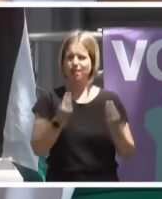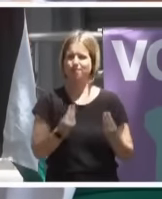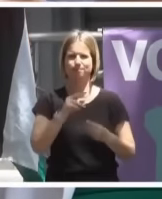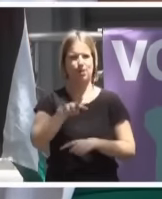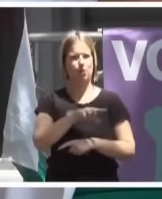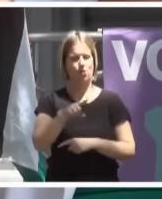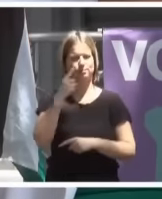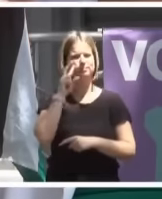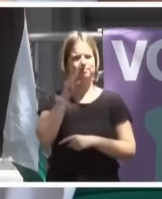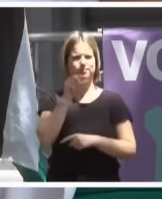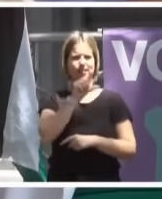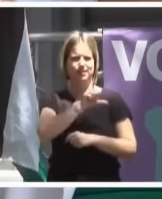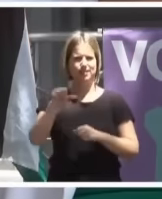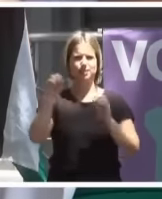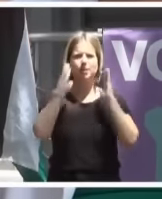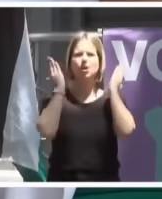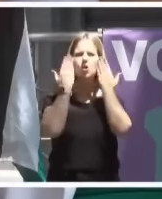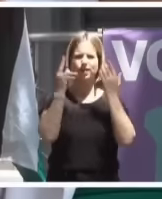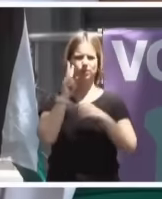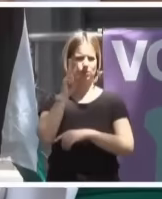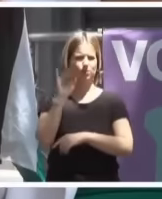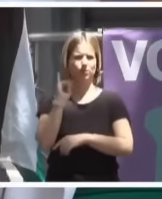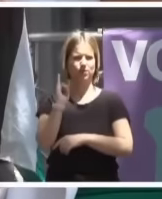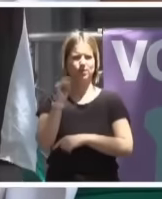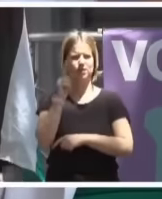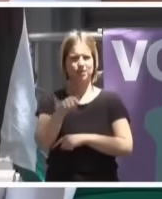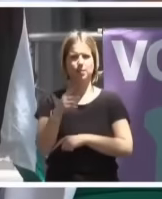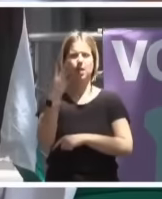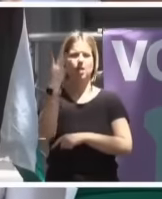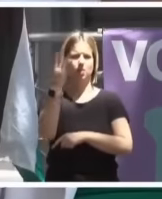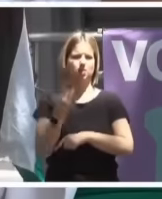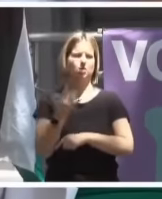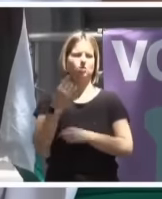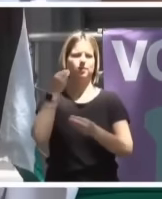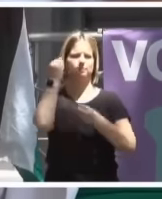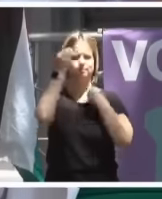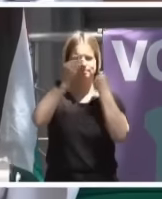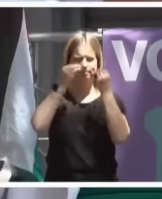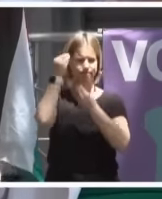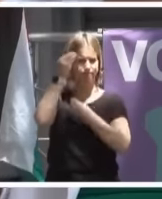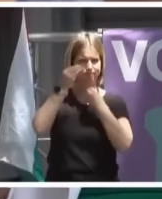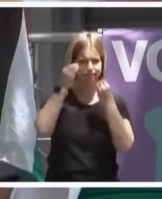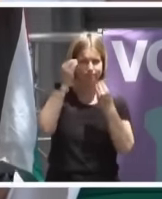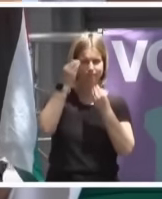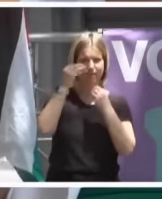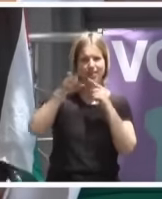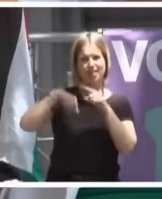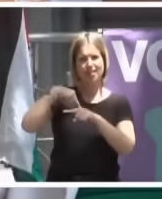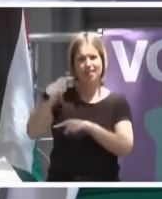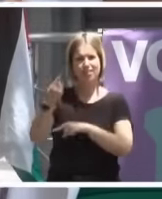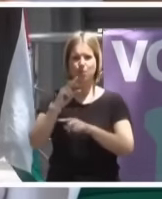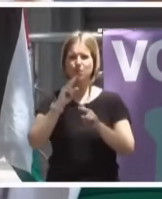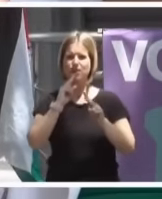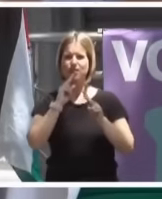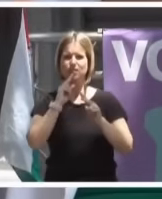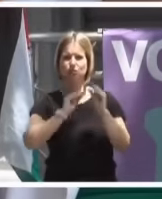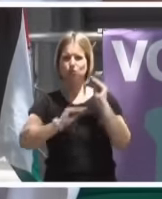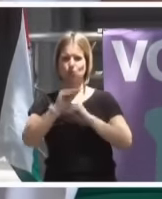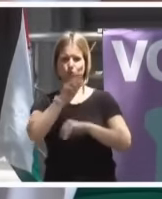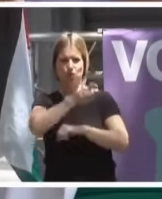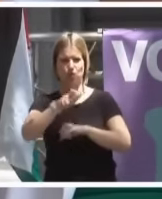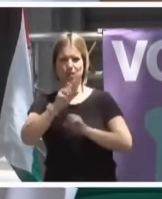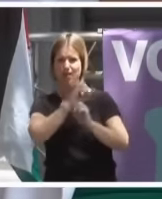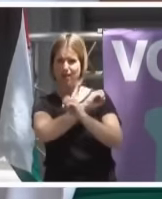misma semana en el Congreso de los Diputados. Se vaya 5 días a pensar y después ofrezca 0 respuestas a la